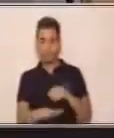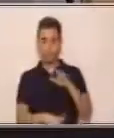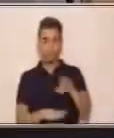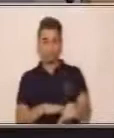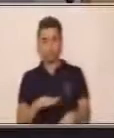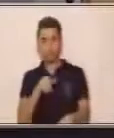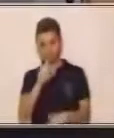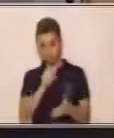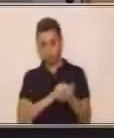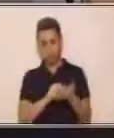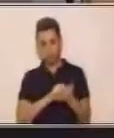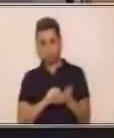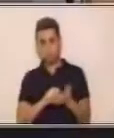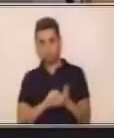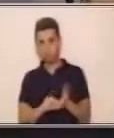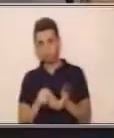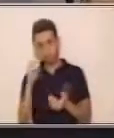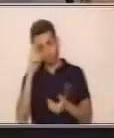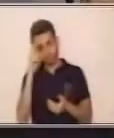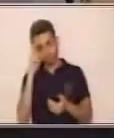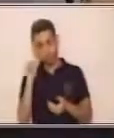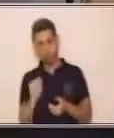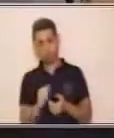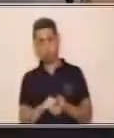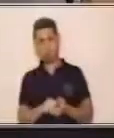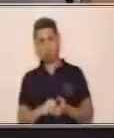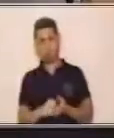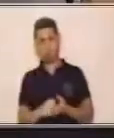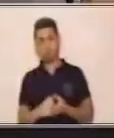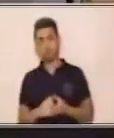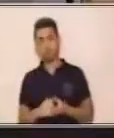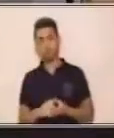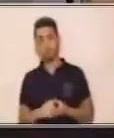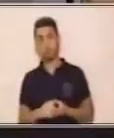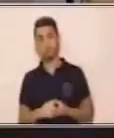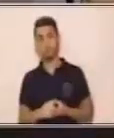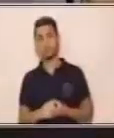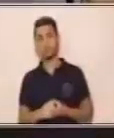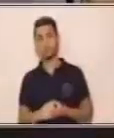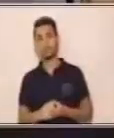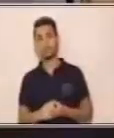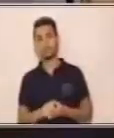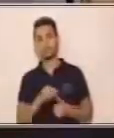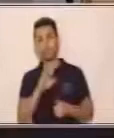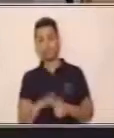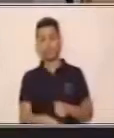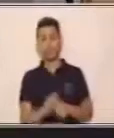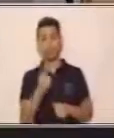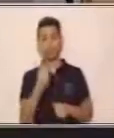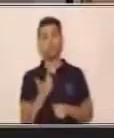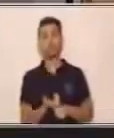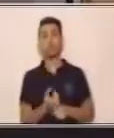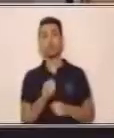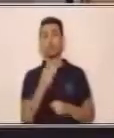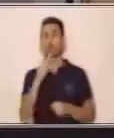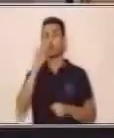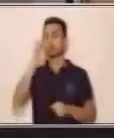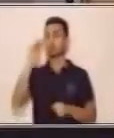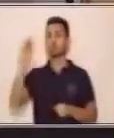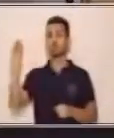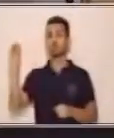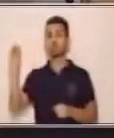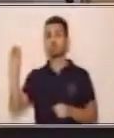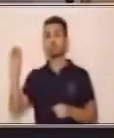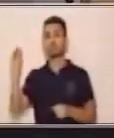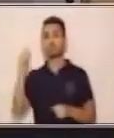también para poder recordarlo en algún momento que sea importante. Paso 1, colocar los números de manera que